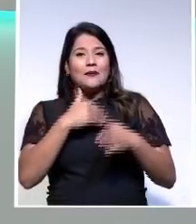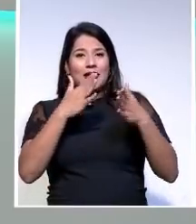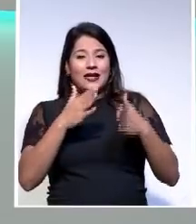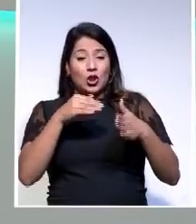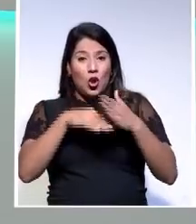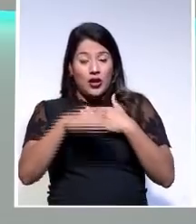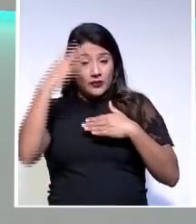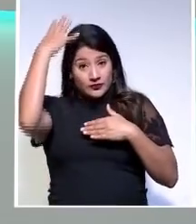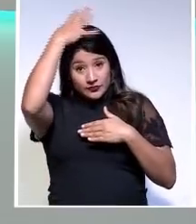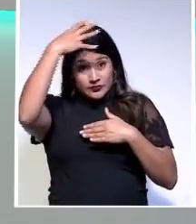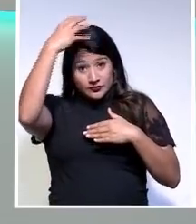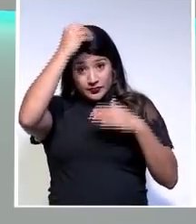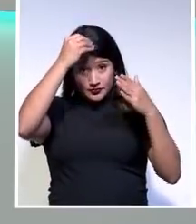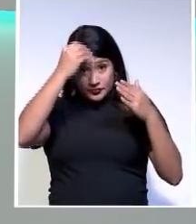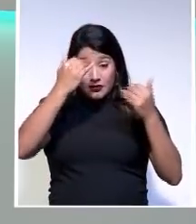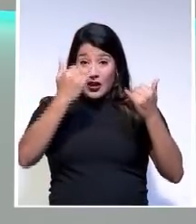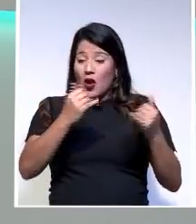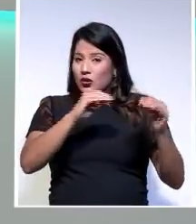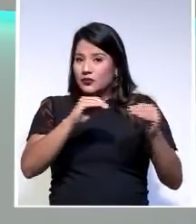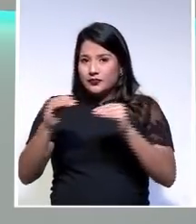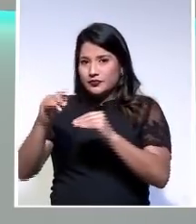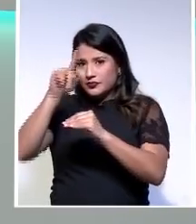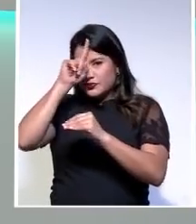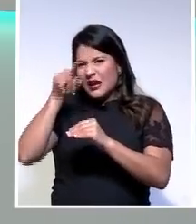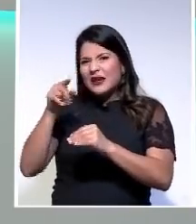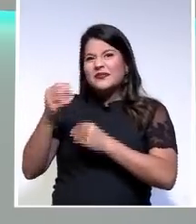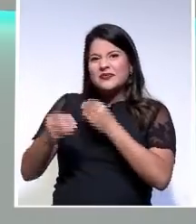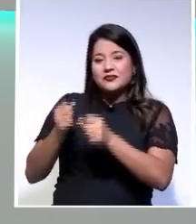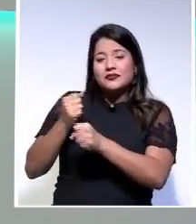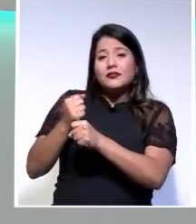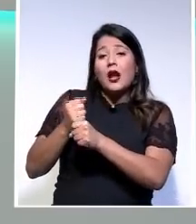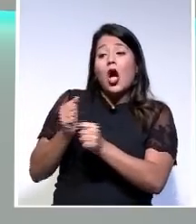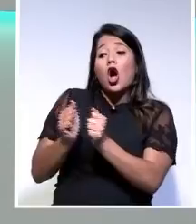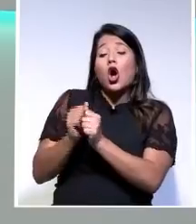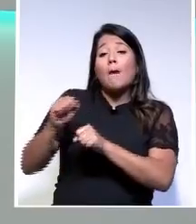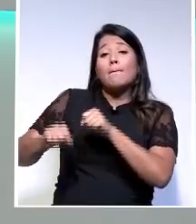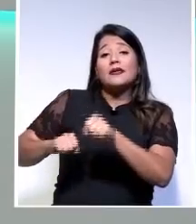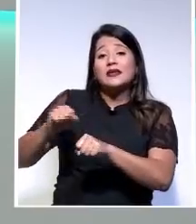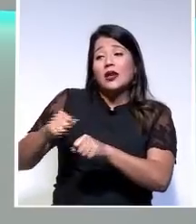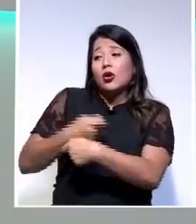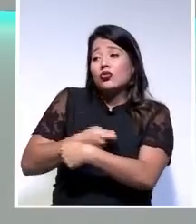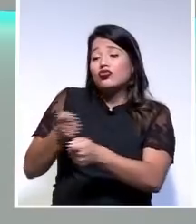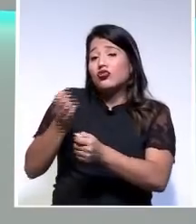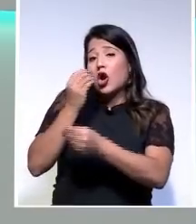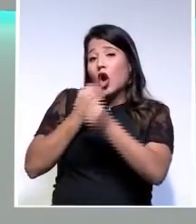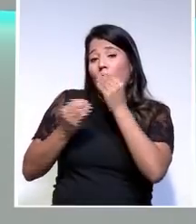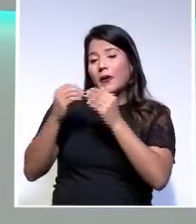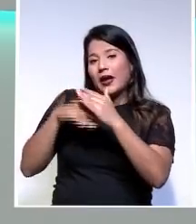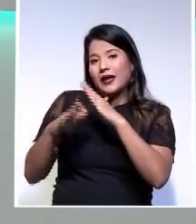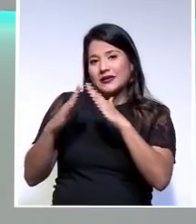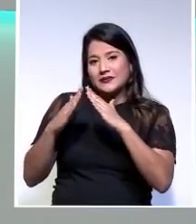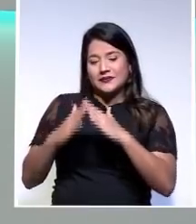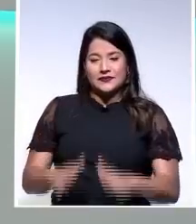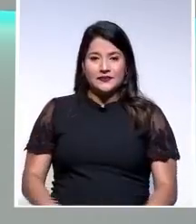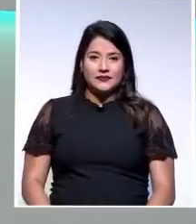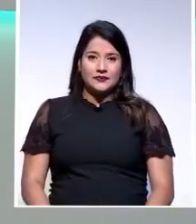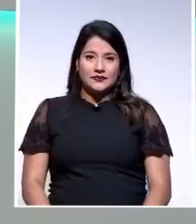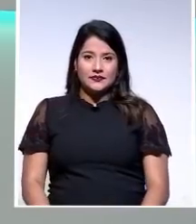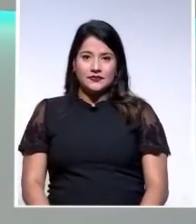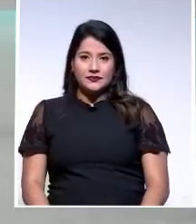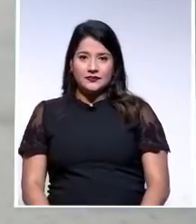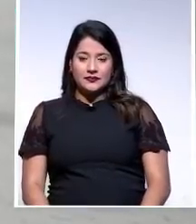funcionario de alto rango y ahora en Alemania se gana la vida en bicicleta repartiendo comida a domicilio.